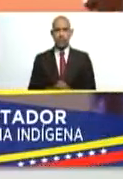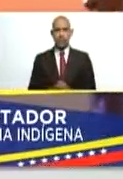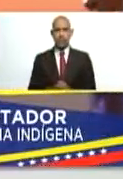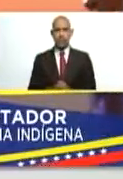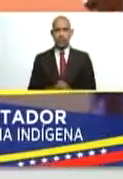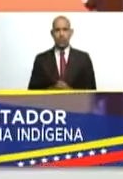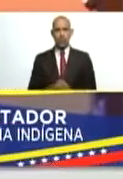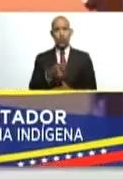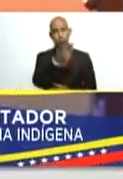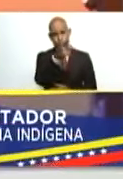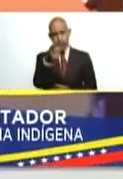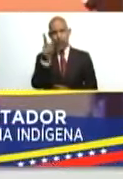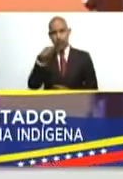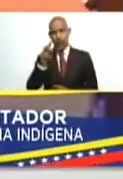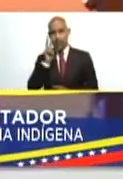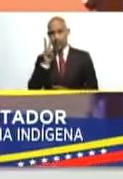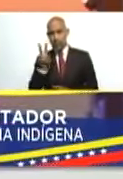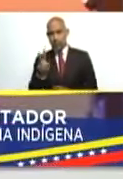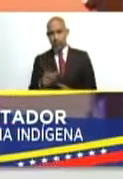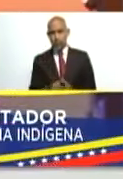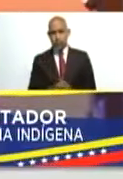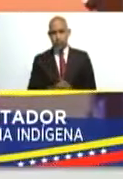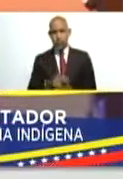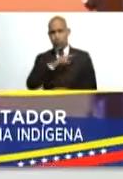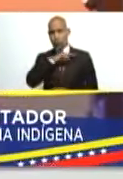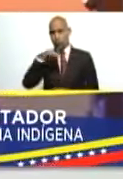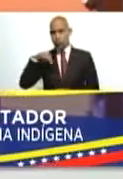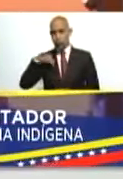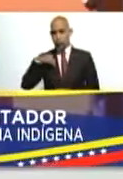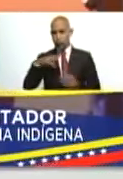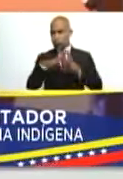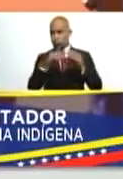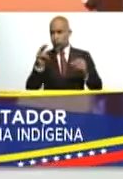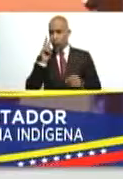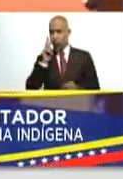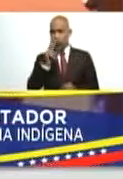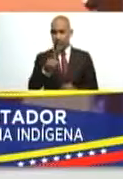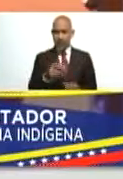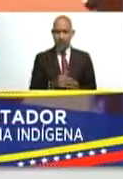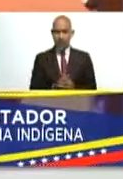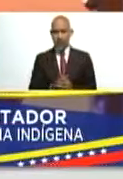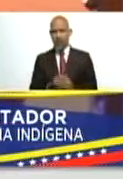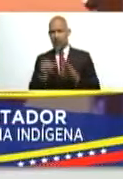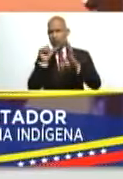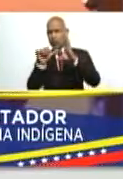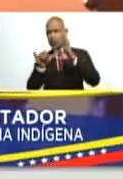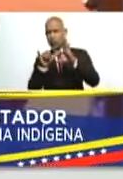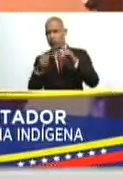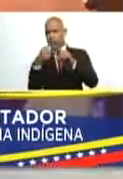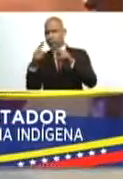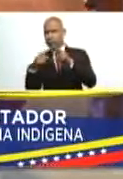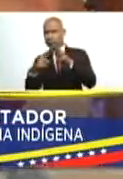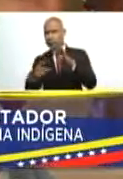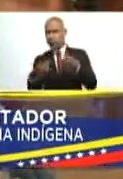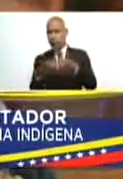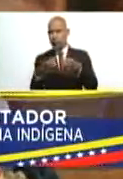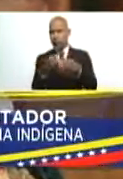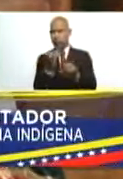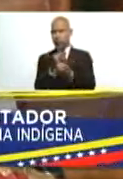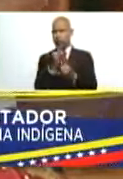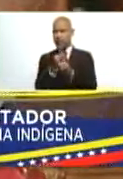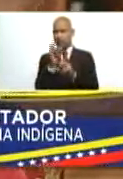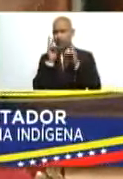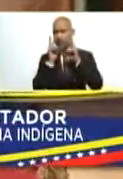você lo vio. Lo vimos en las redes sociales hoy, los racistas,